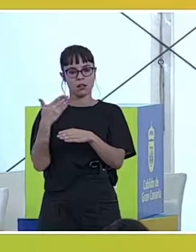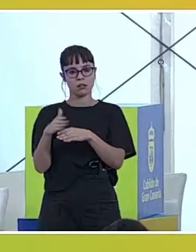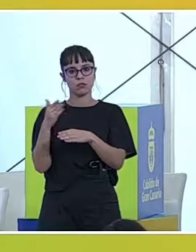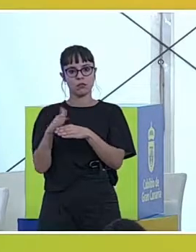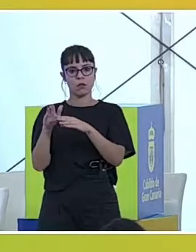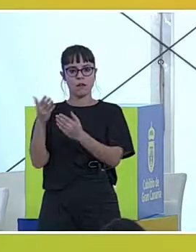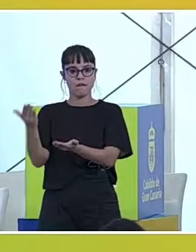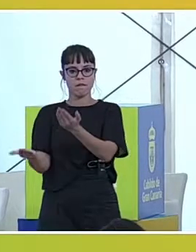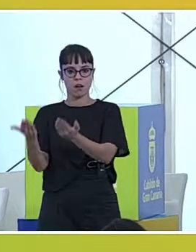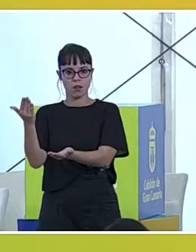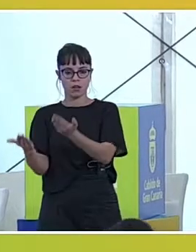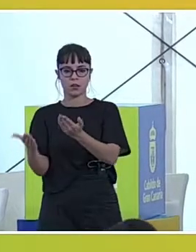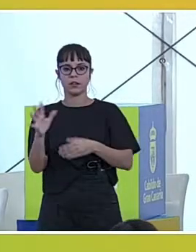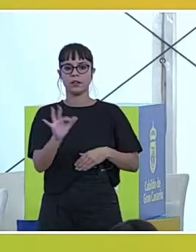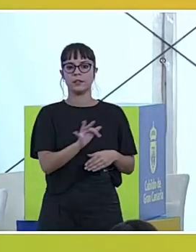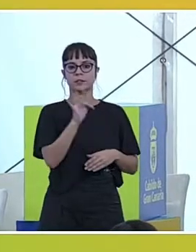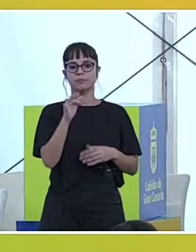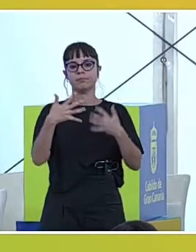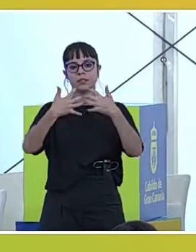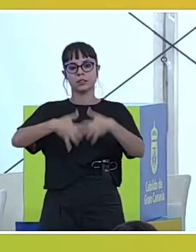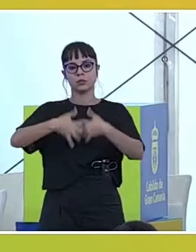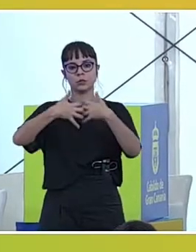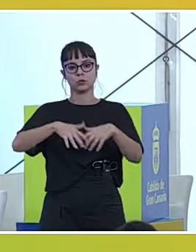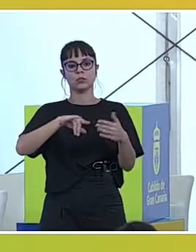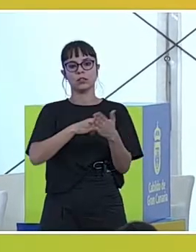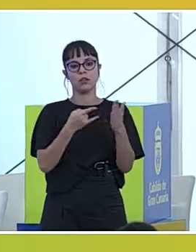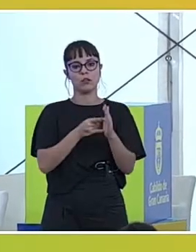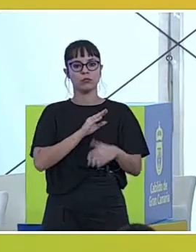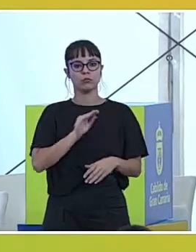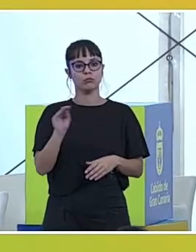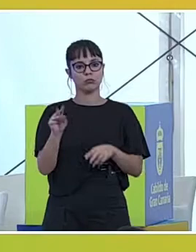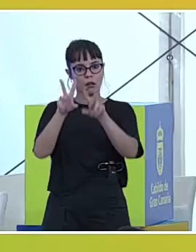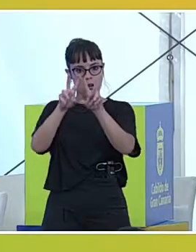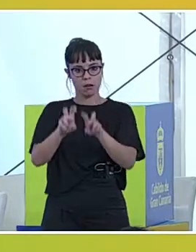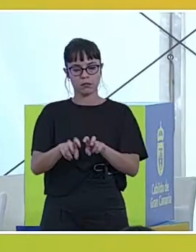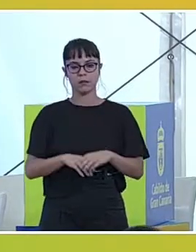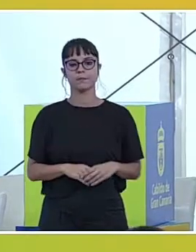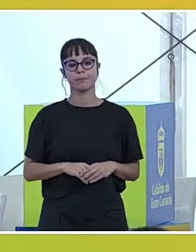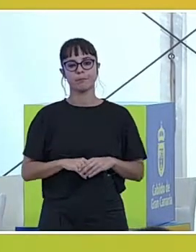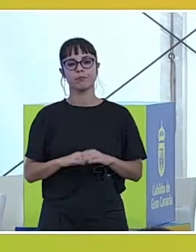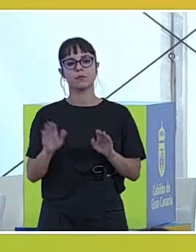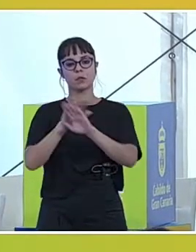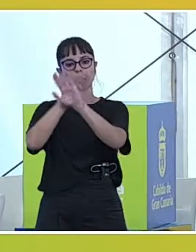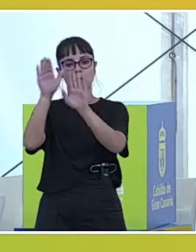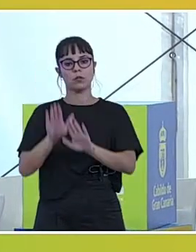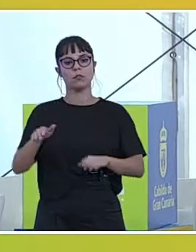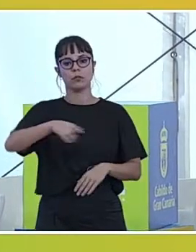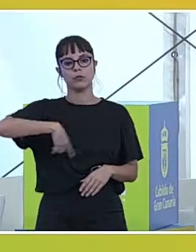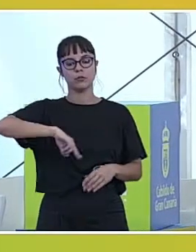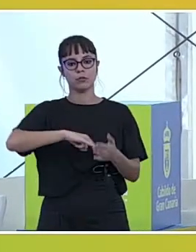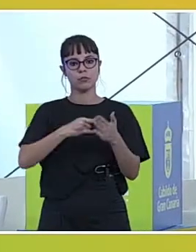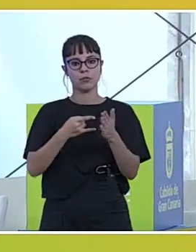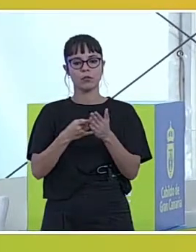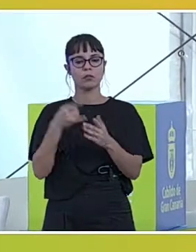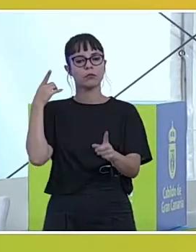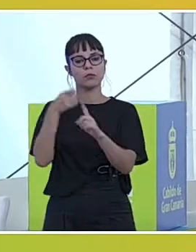y un análisis de la industrialización de esas tecnologías. Para terminar con nuestra aportación, lo que nosotros estamos